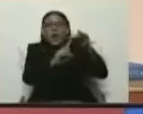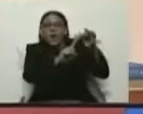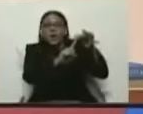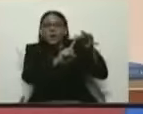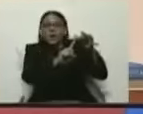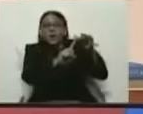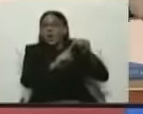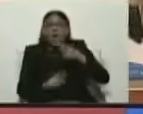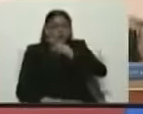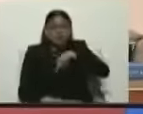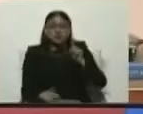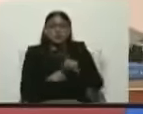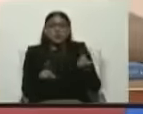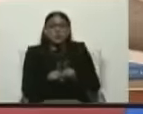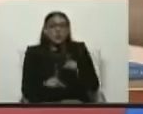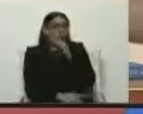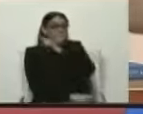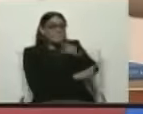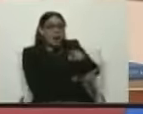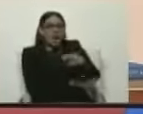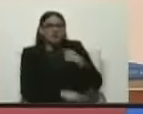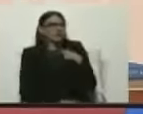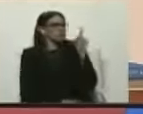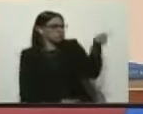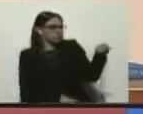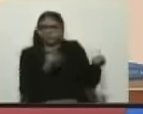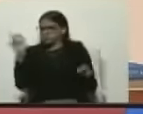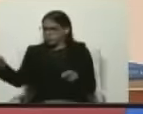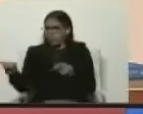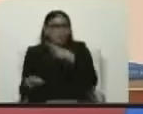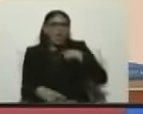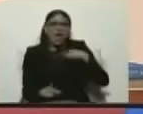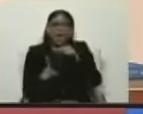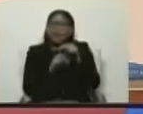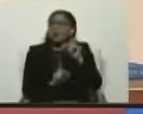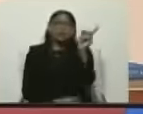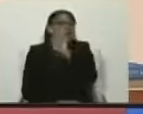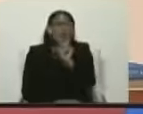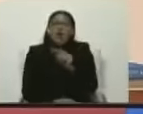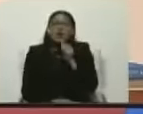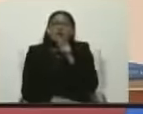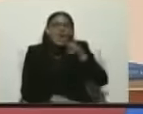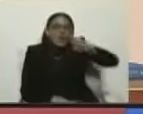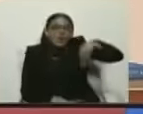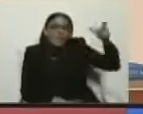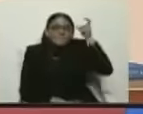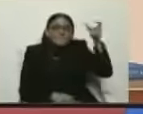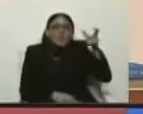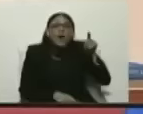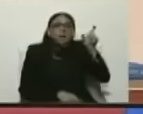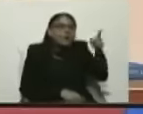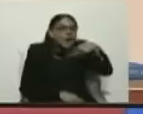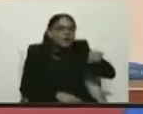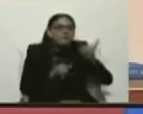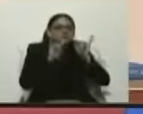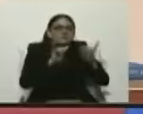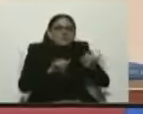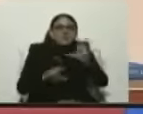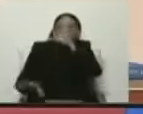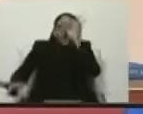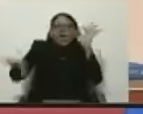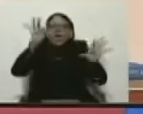calle. No fue que de aquí nos reunimos Pedro y el equipo aquí, la dirección, y vamos a poner la calle tal a tal persona. No, no, no. Eso lo decidieron